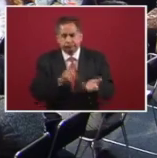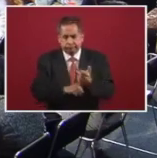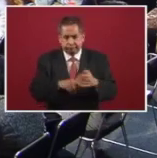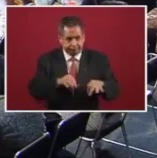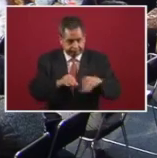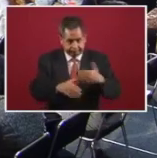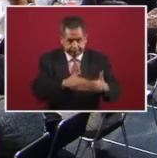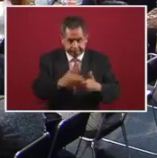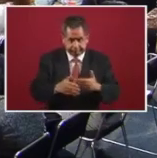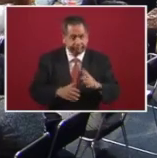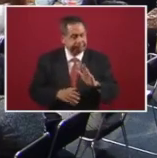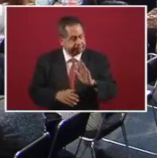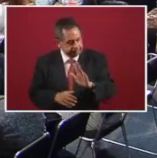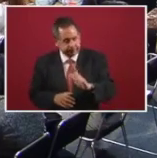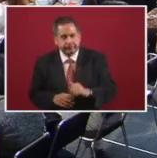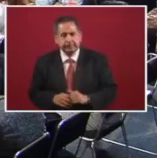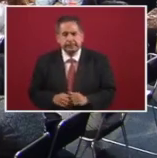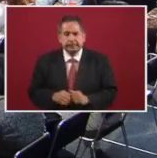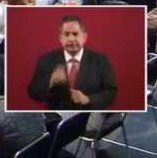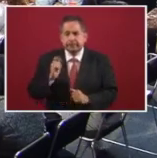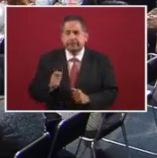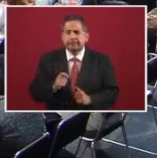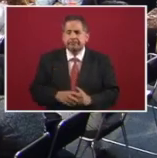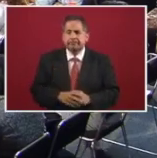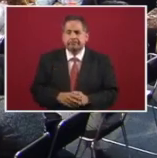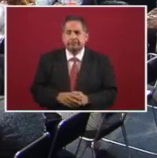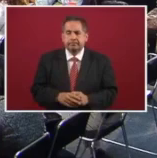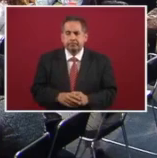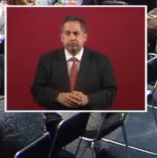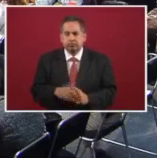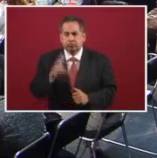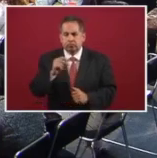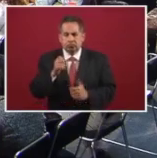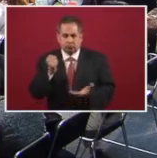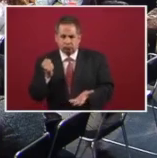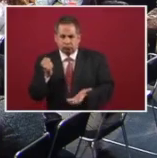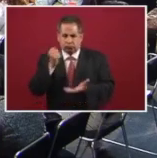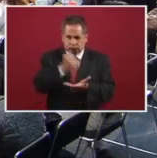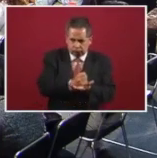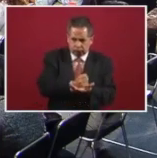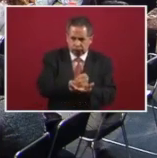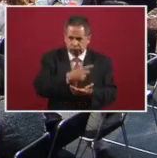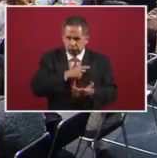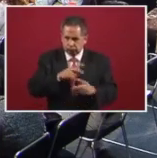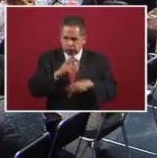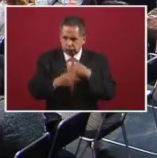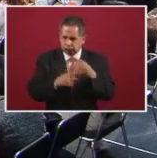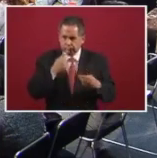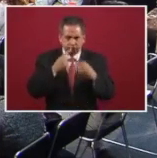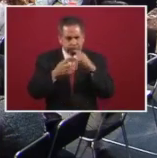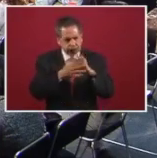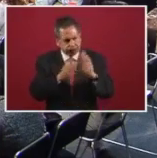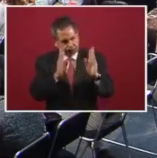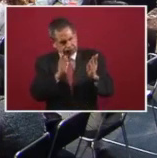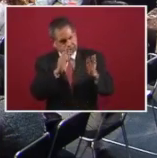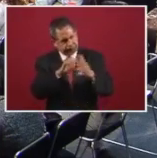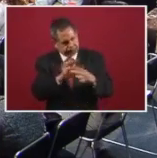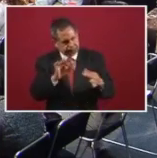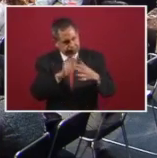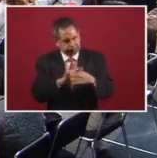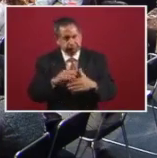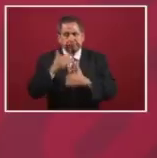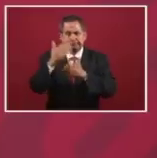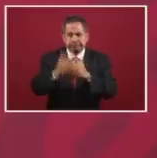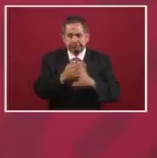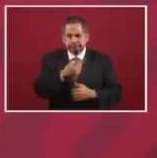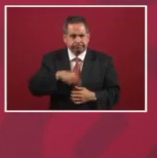estas actividades productivas. Es que no es imponer nada, es convencer. Y se va a